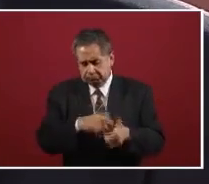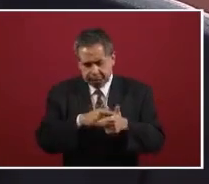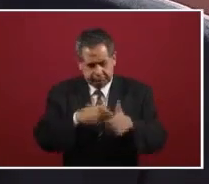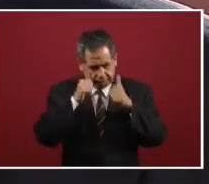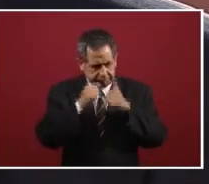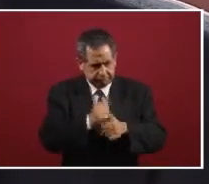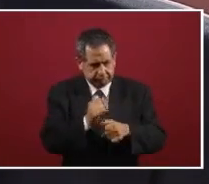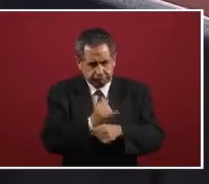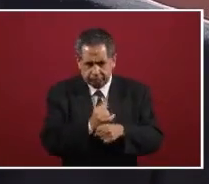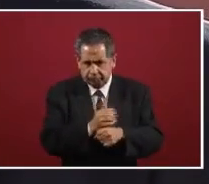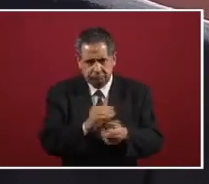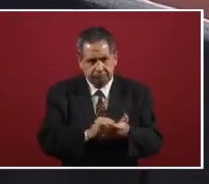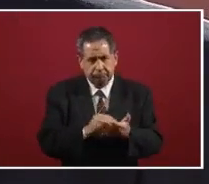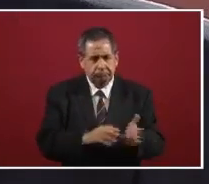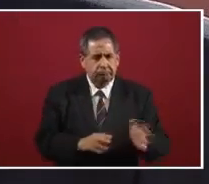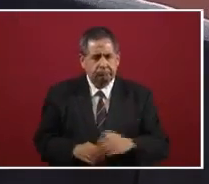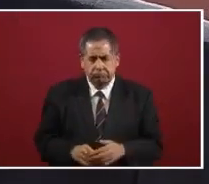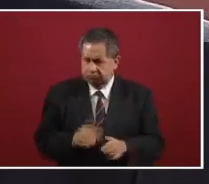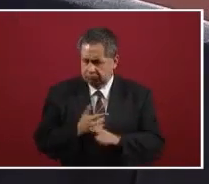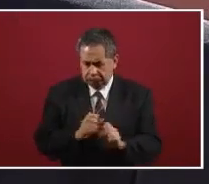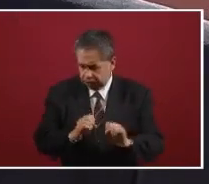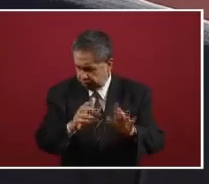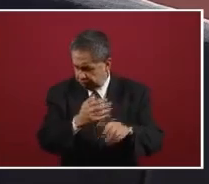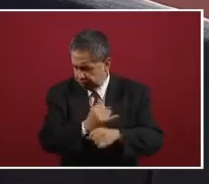atendiendo con libertad.